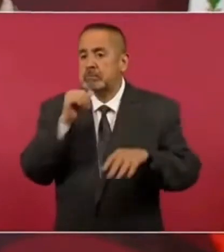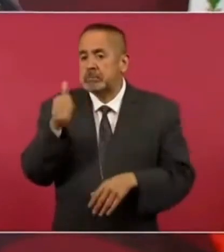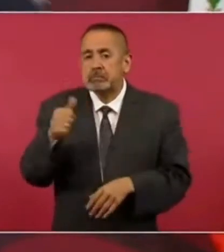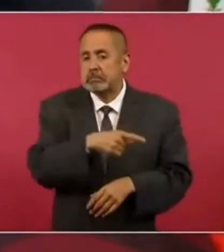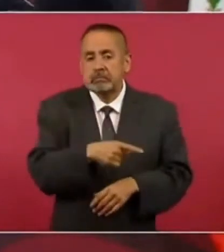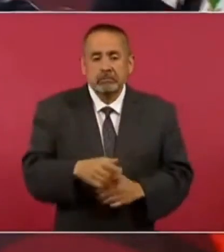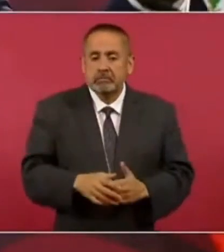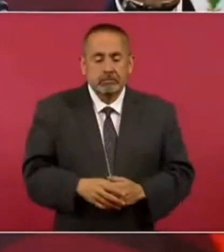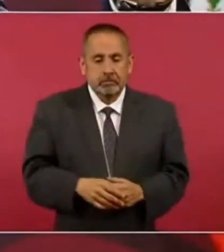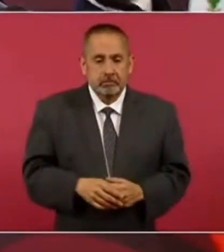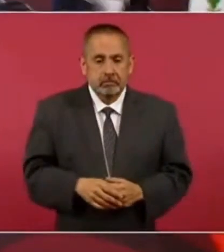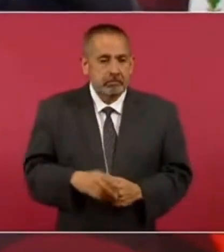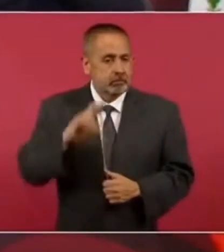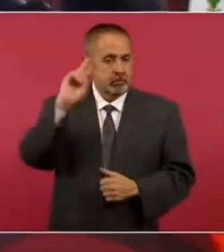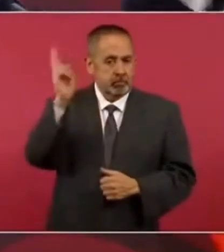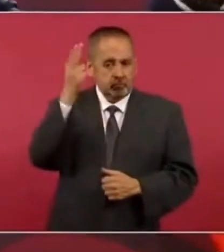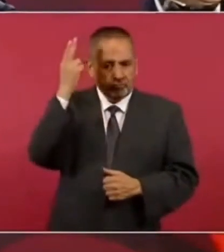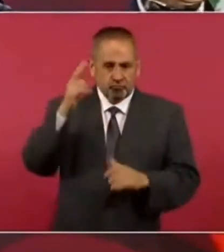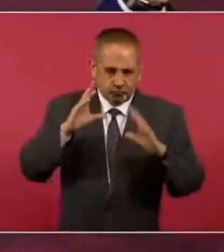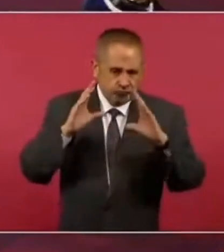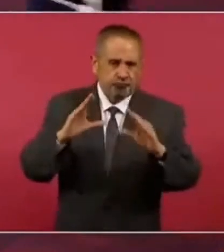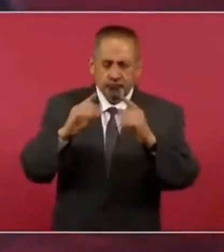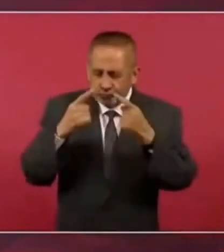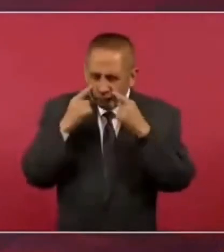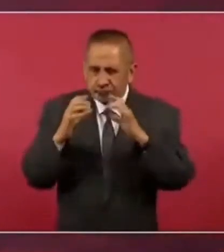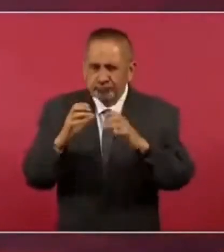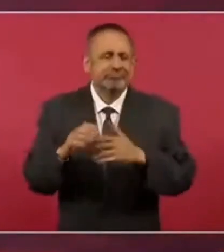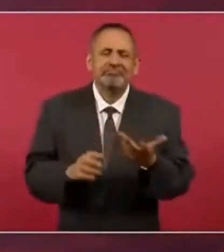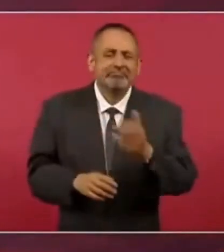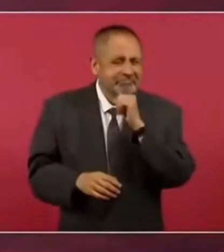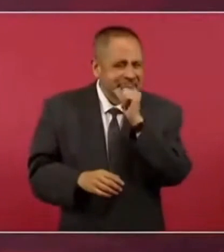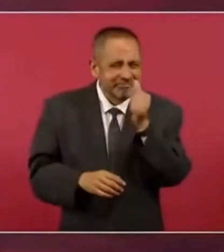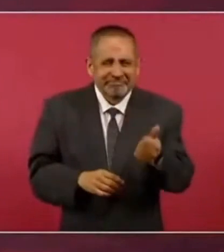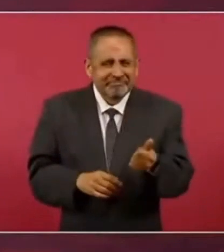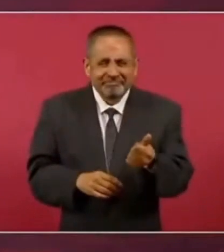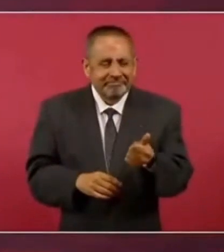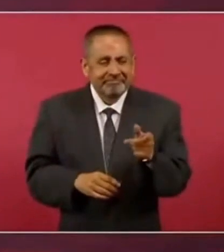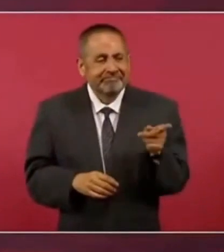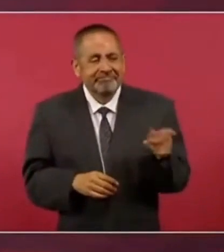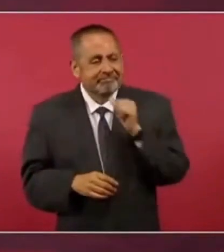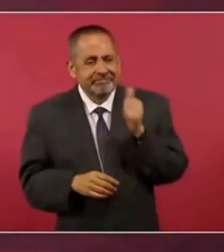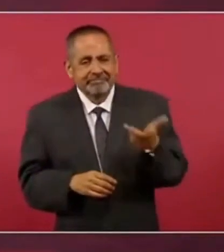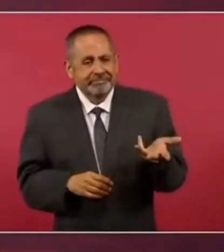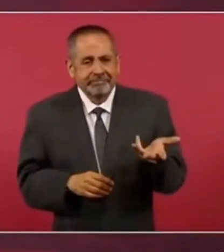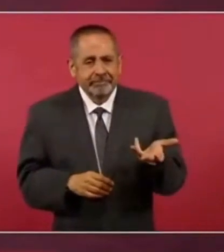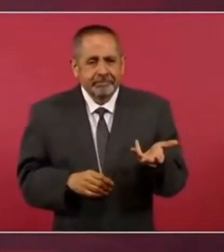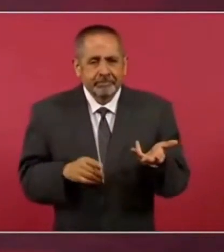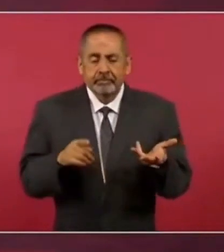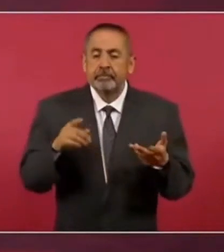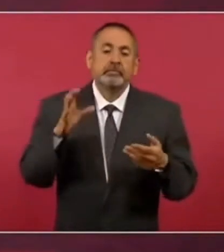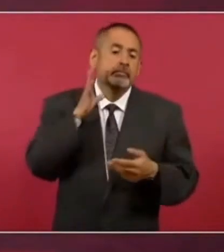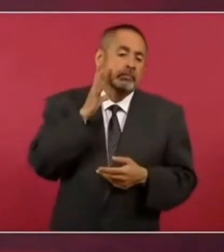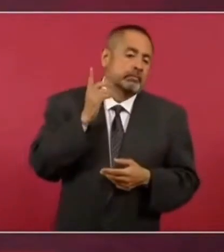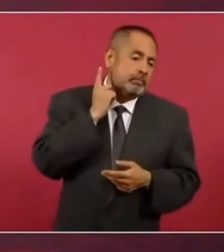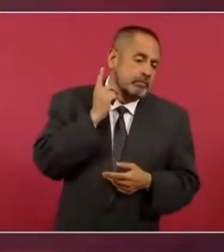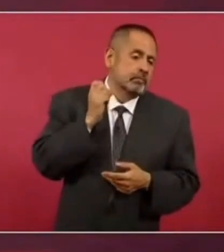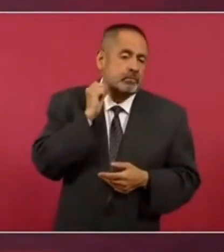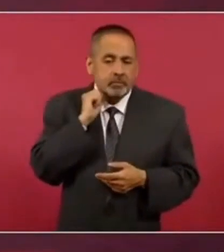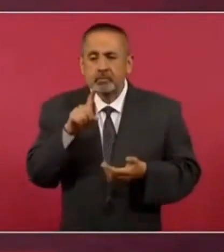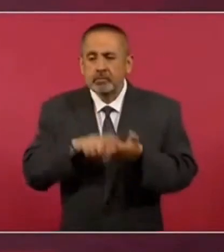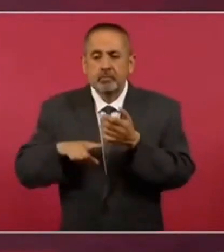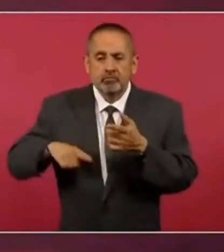ni en las universidades ni en Academia mucho menos en las cámaras o en el